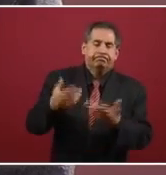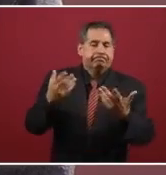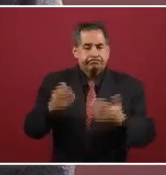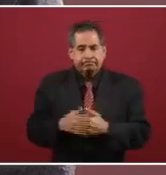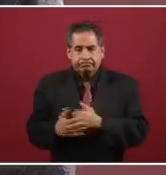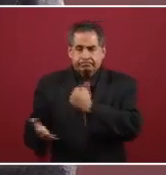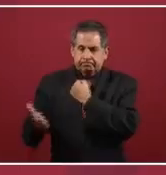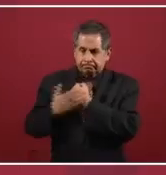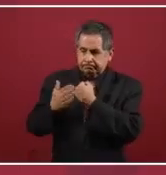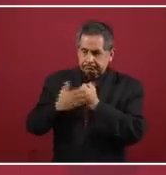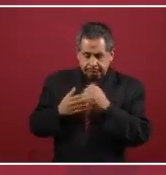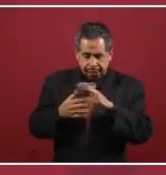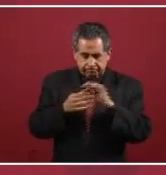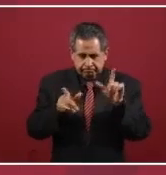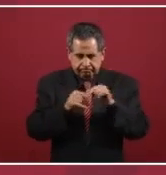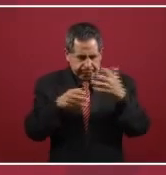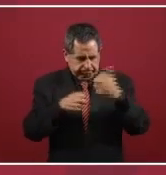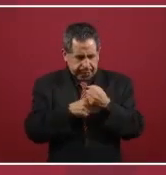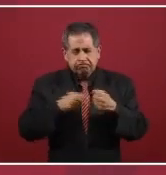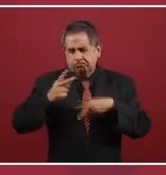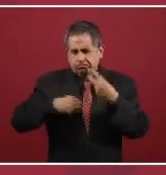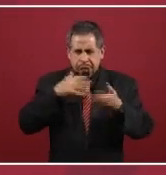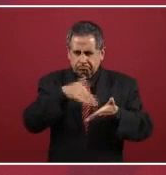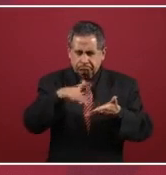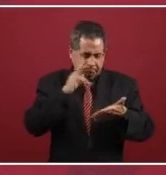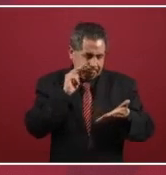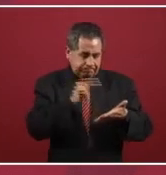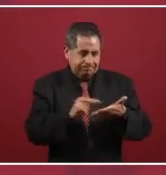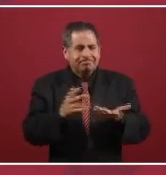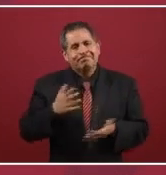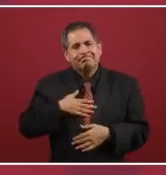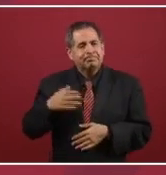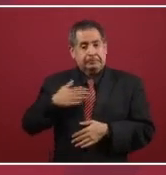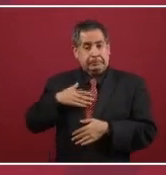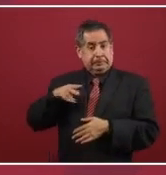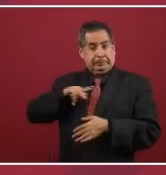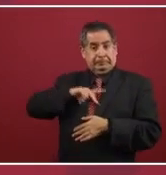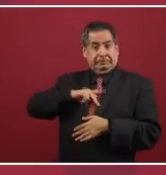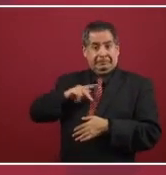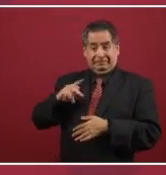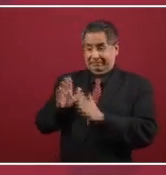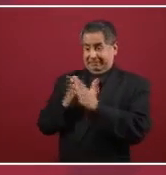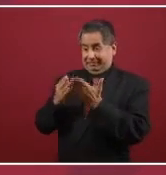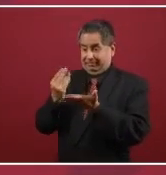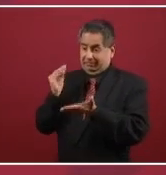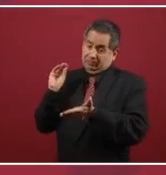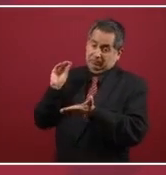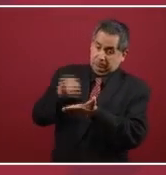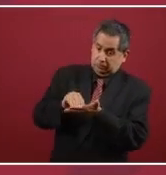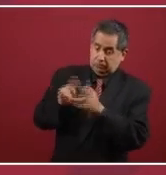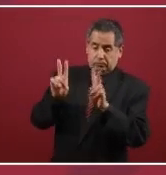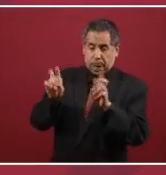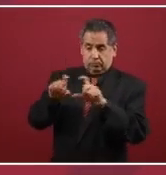hicieron una reseña, lo voy a buscar, pero ya no puedo ponerle así al libro.